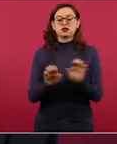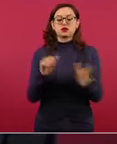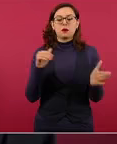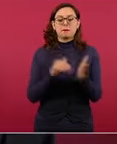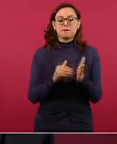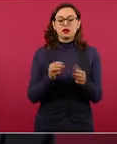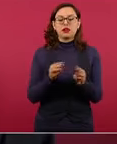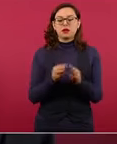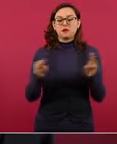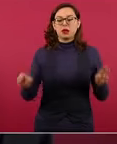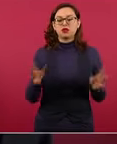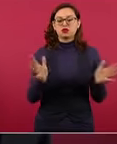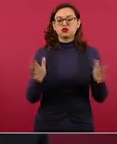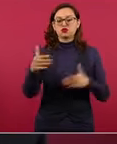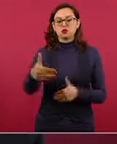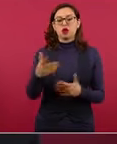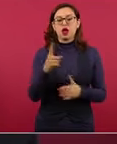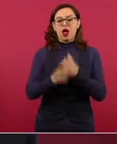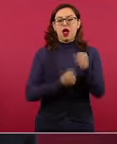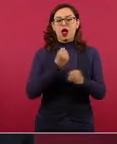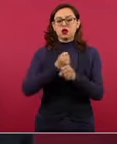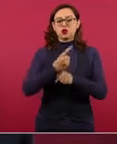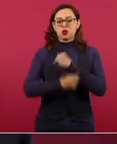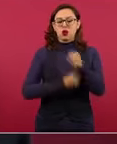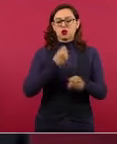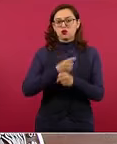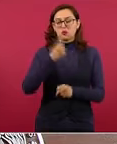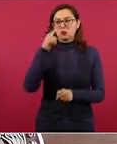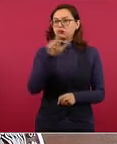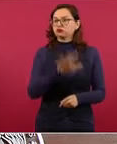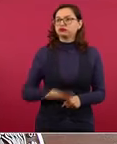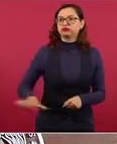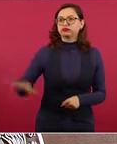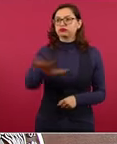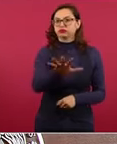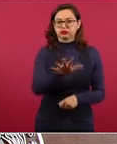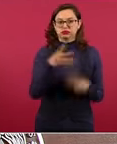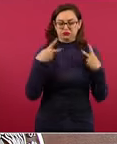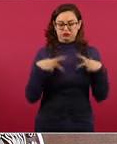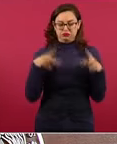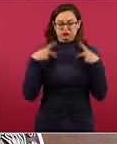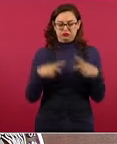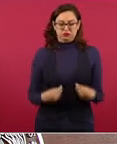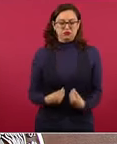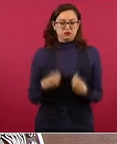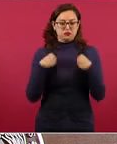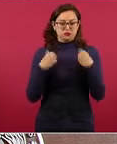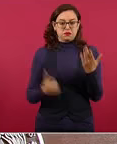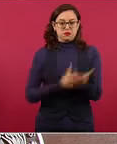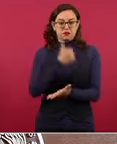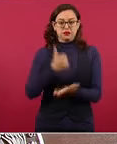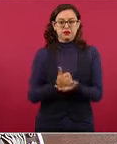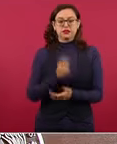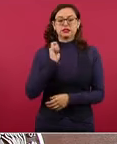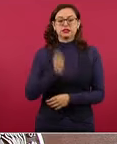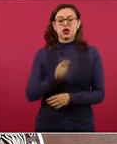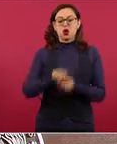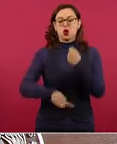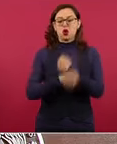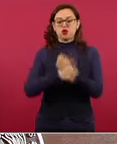metros cúbicos al año para público urbano o sea aproximadamente 11 mil